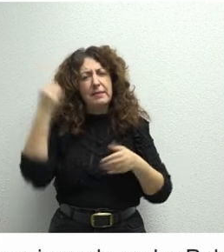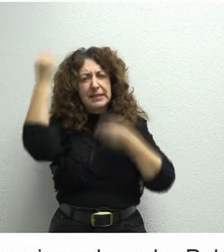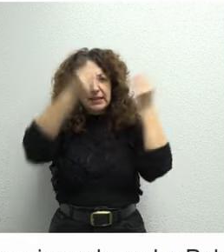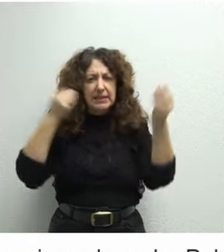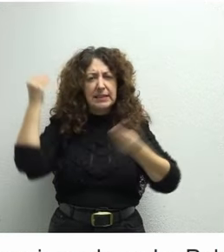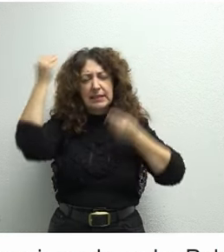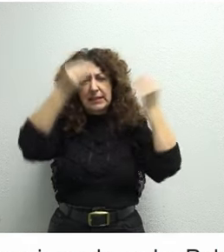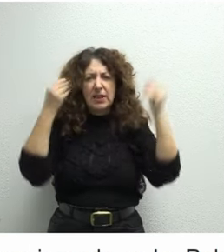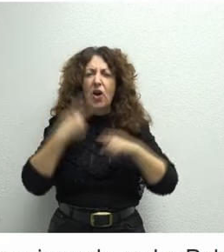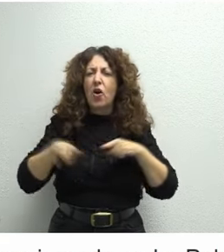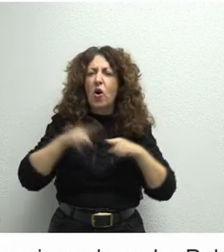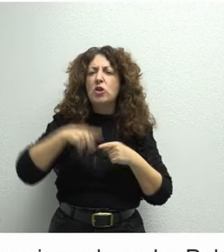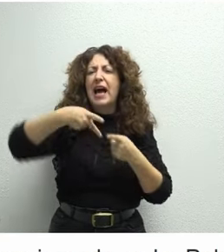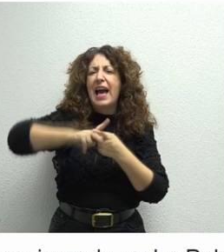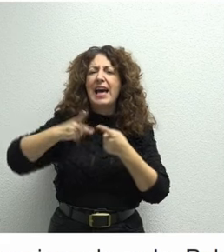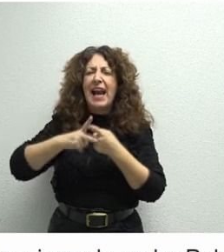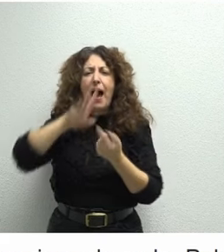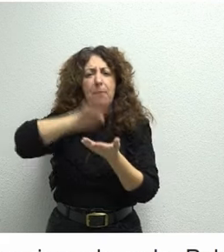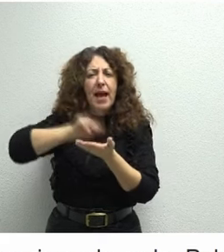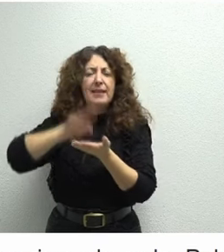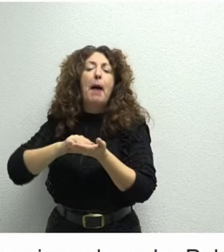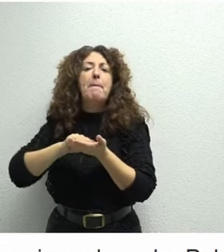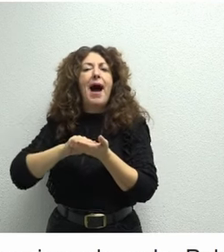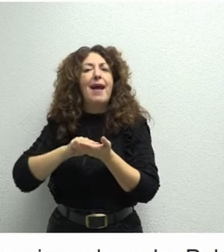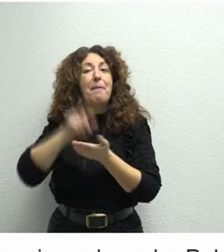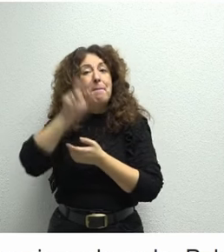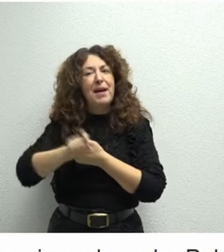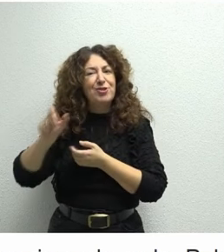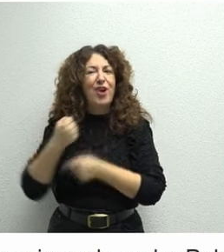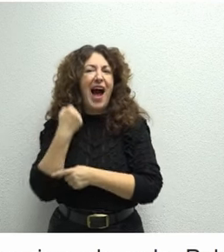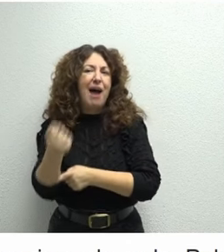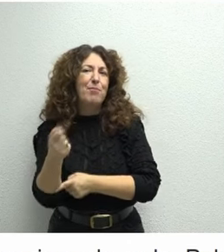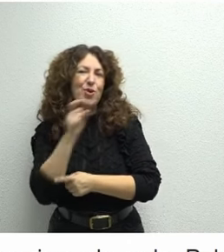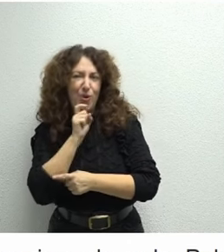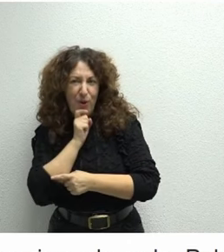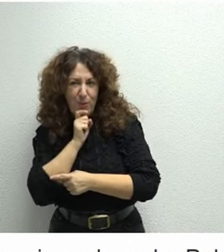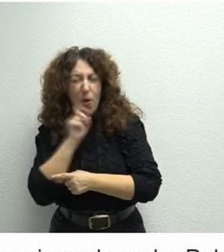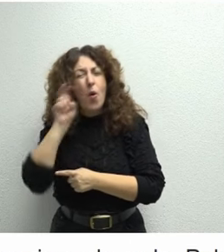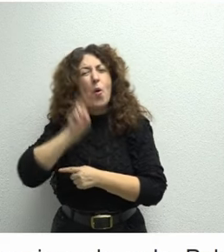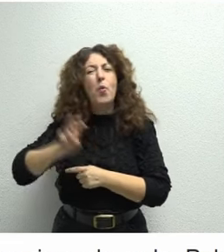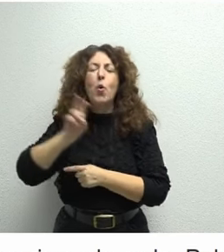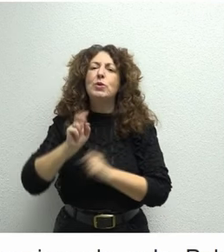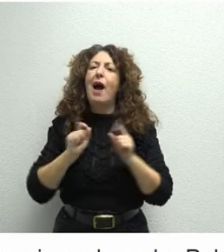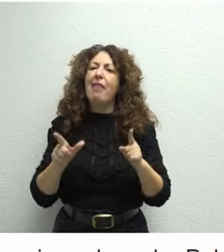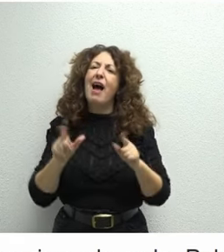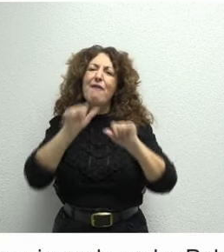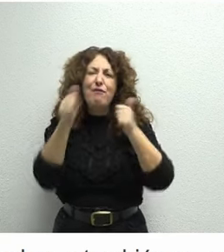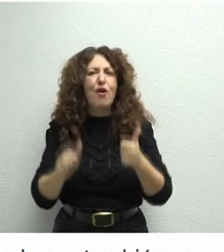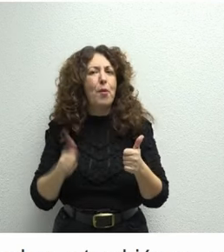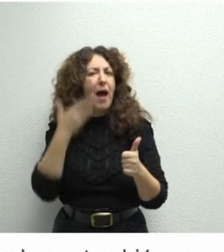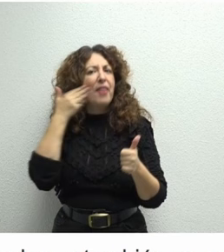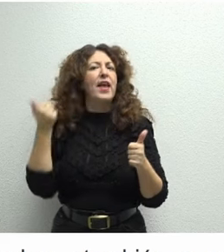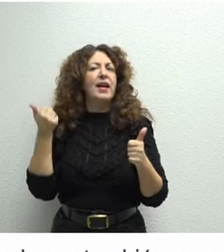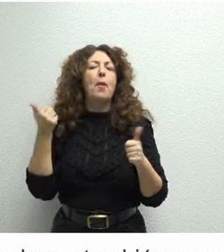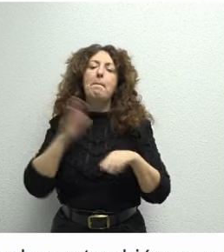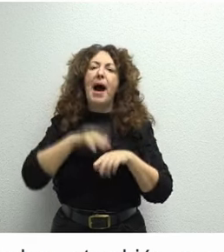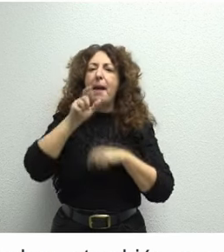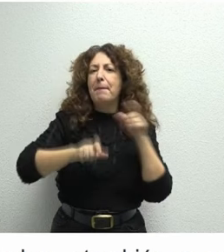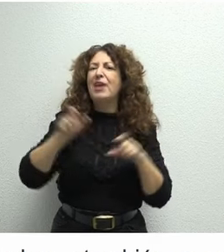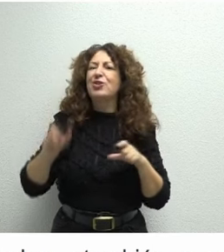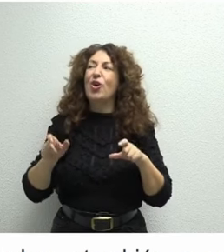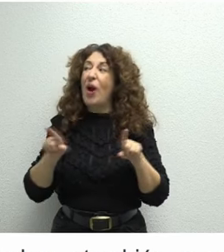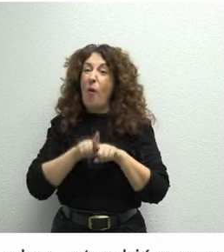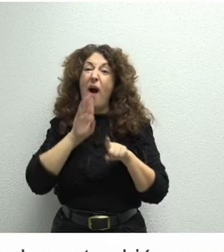herramientas necesitamos para poder buscar otras maneras de apoyar y encontrar no maneras más dignas de de que las personas como decía feliz